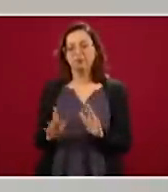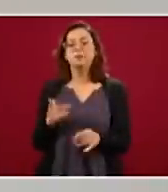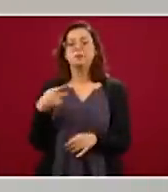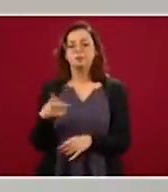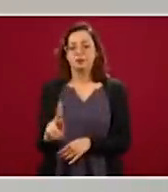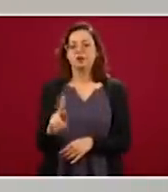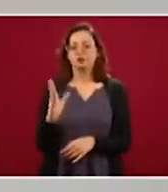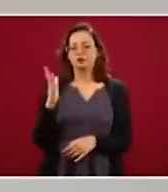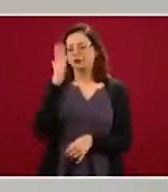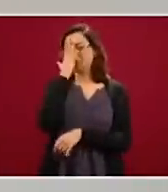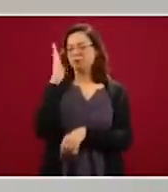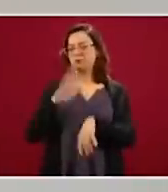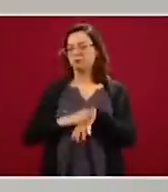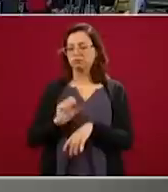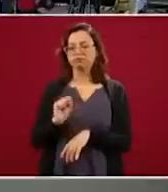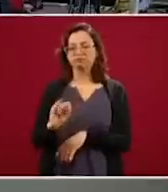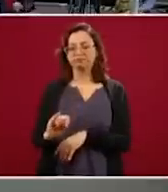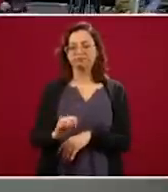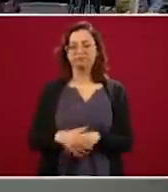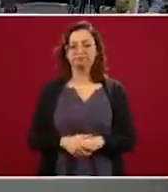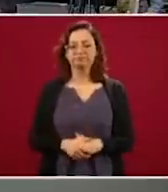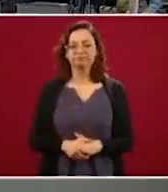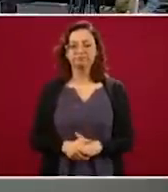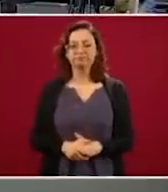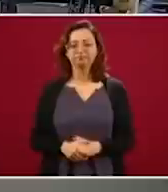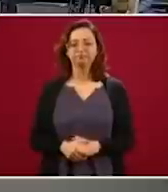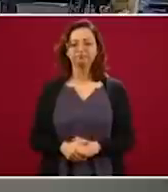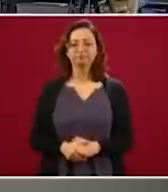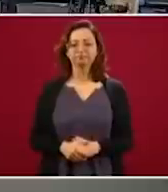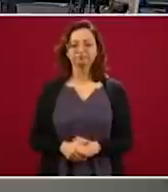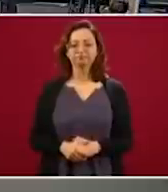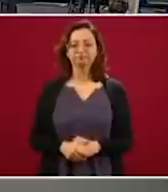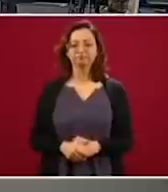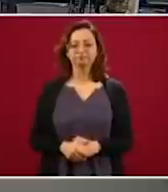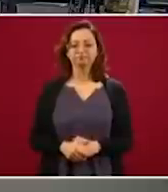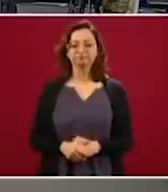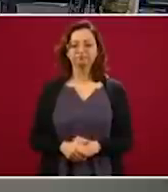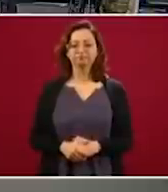lo tenemos considerado. Por favor, gracias.